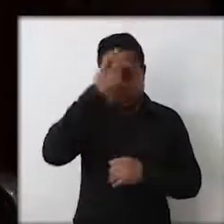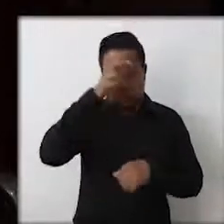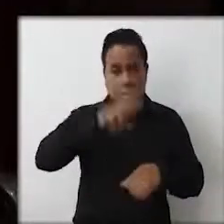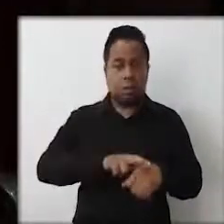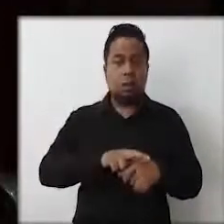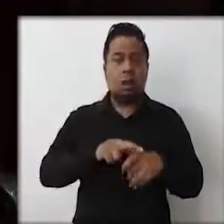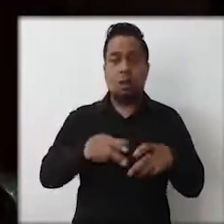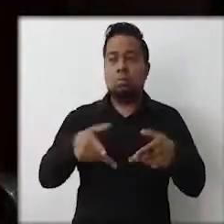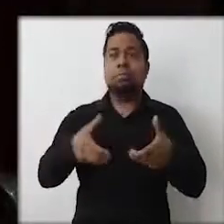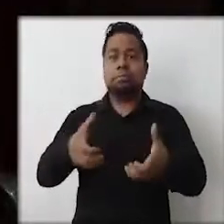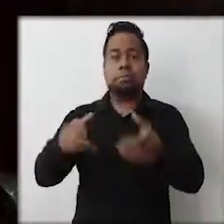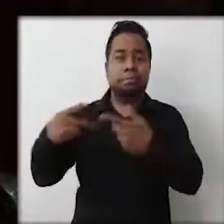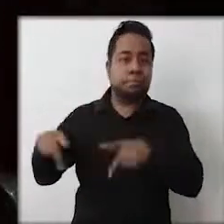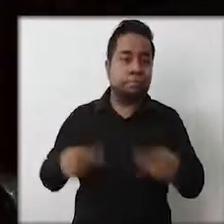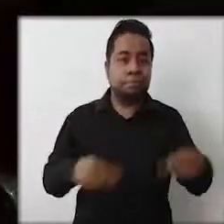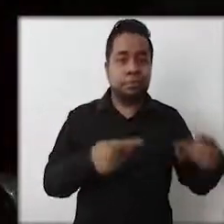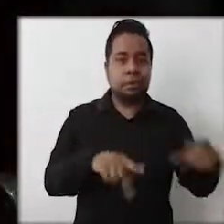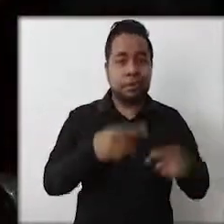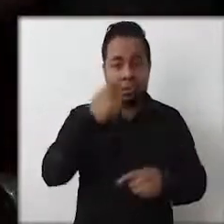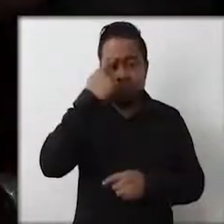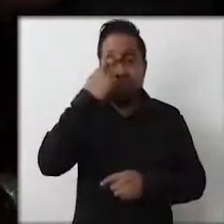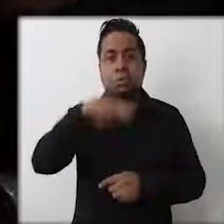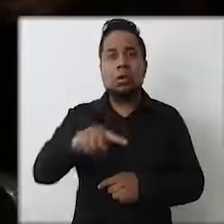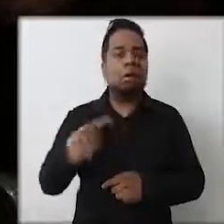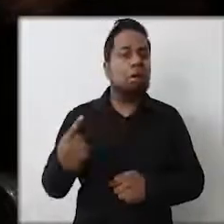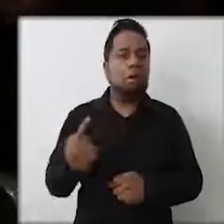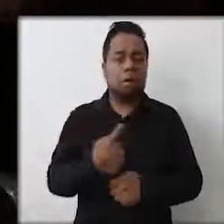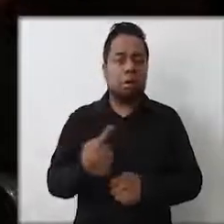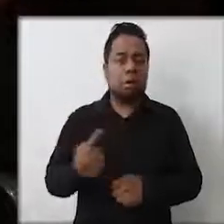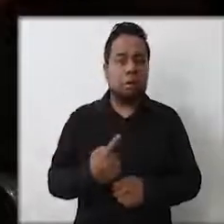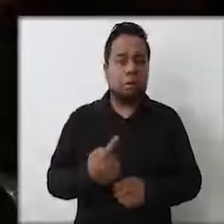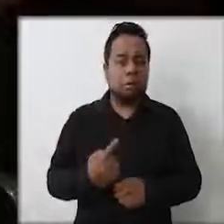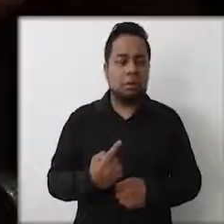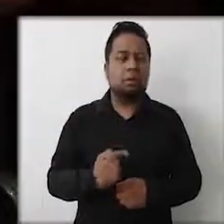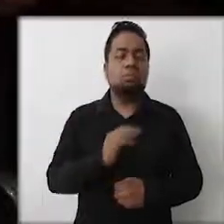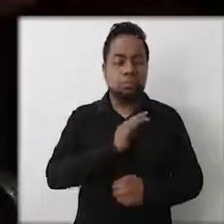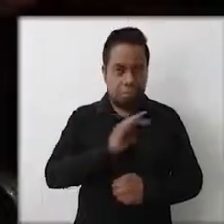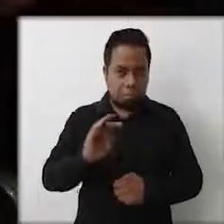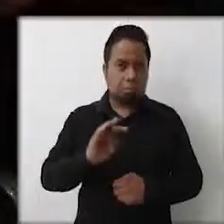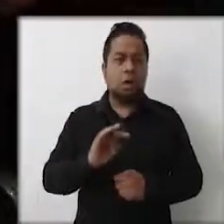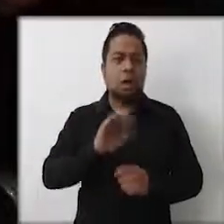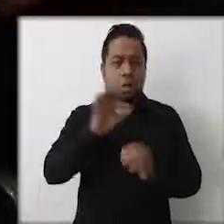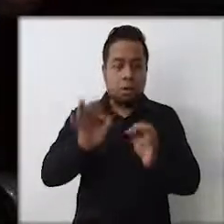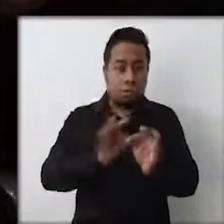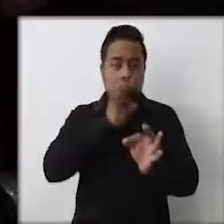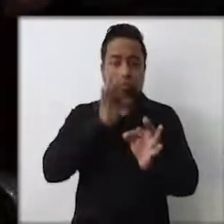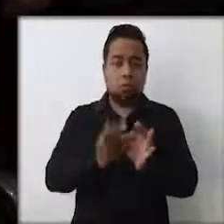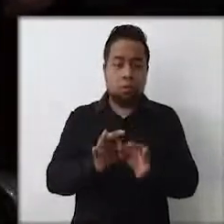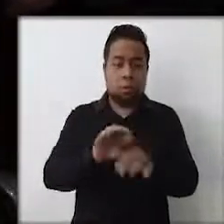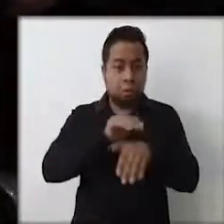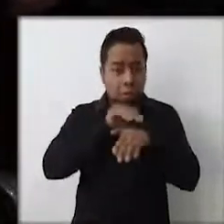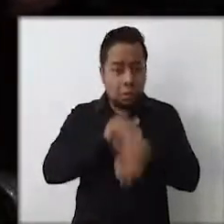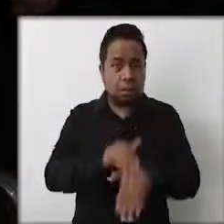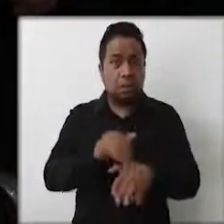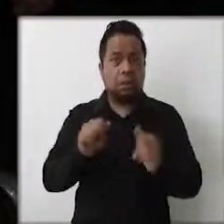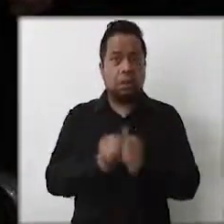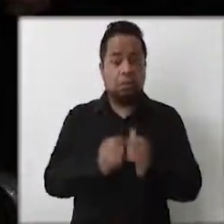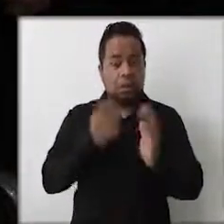internacional es precisamente por sus costumbres, ¿no? Los mercados, los olores, los sabores, el